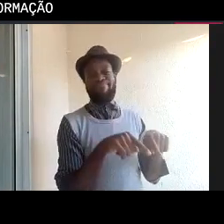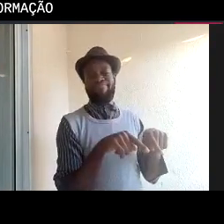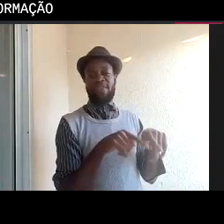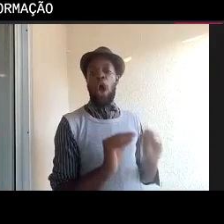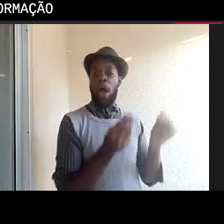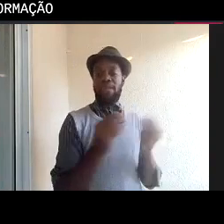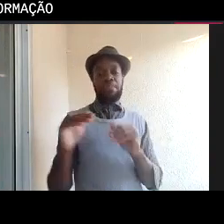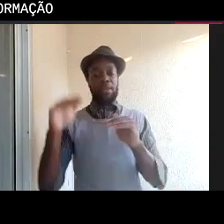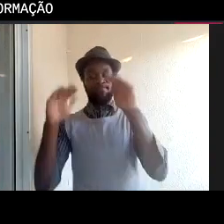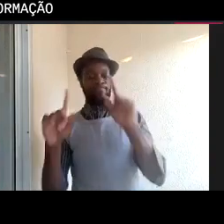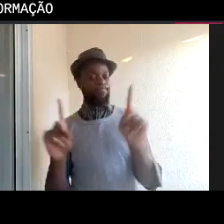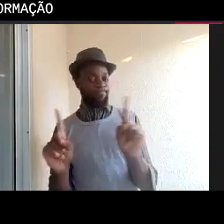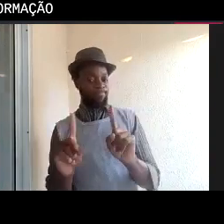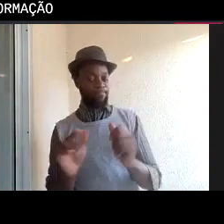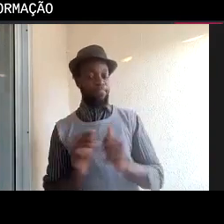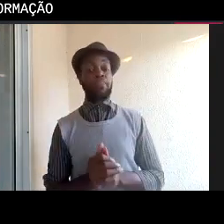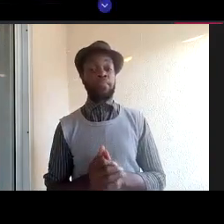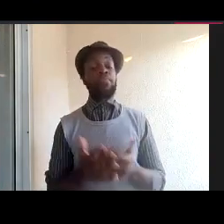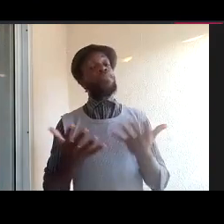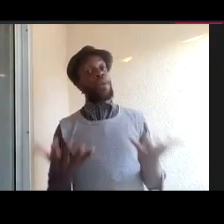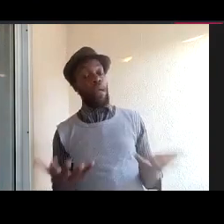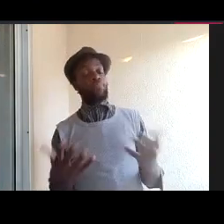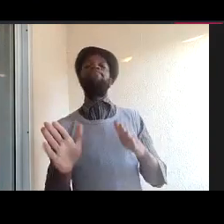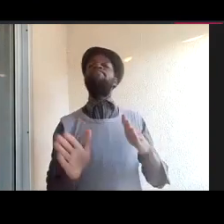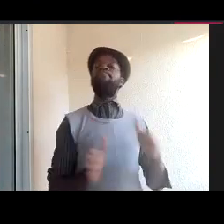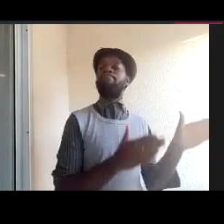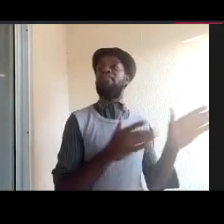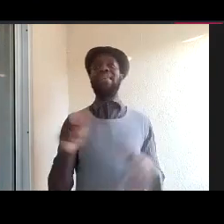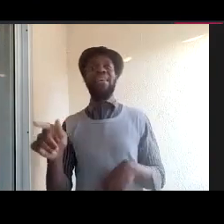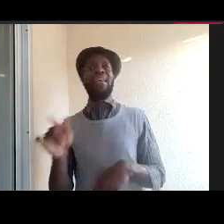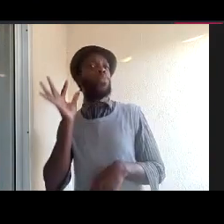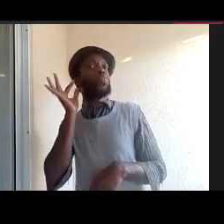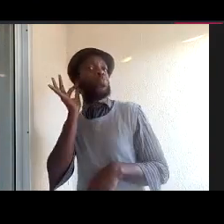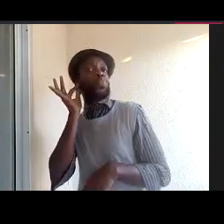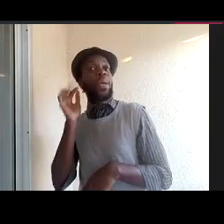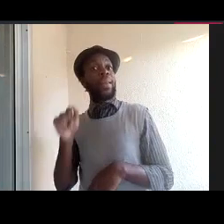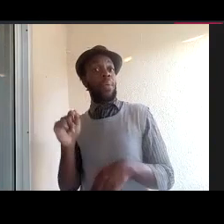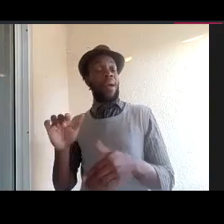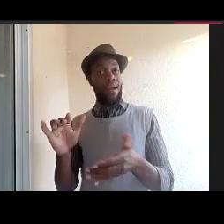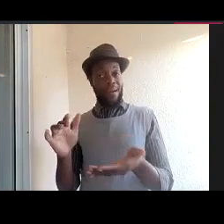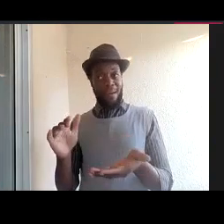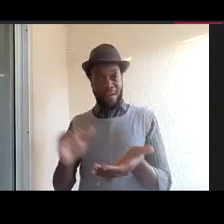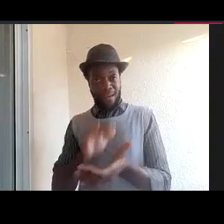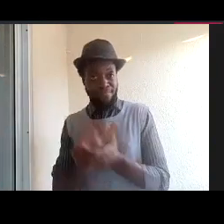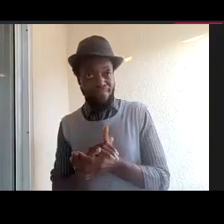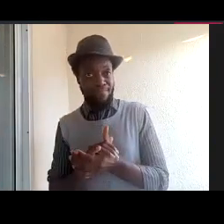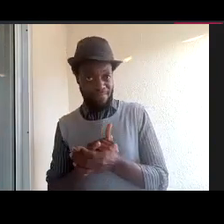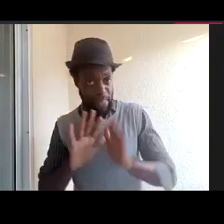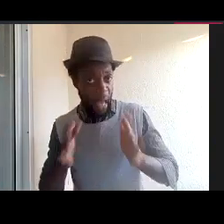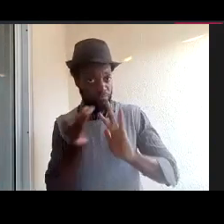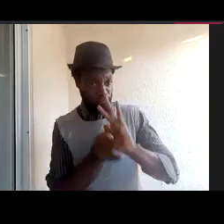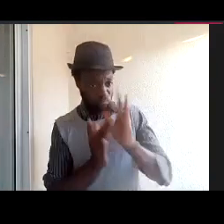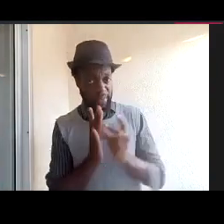La proporción de mujeres adolescentes casadas que tienen una necesidad insatisfecha de anticoncepción, aquellas que